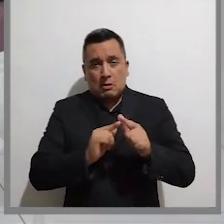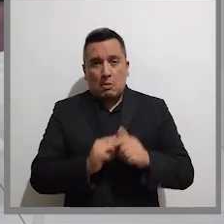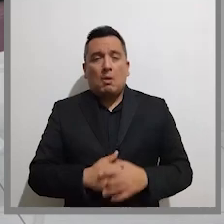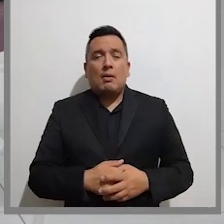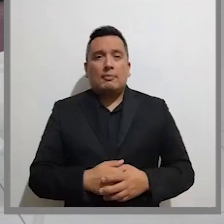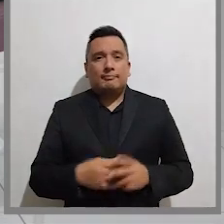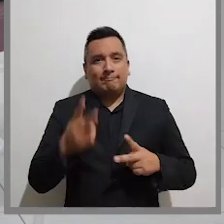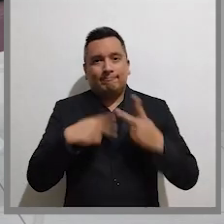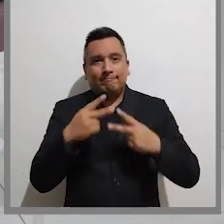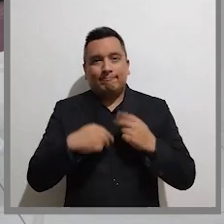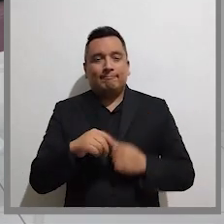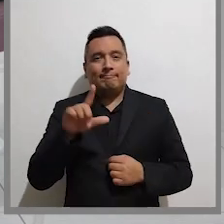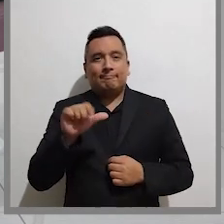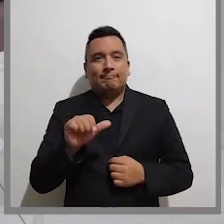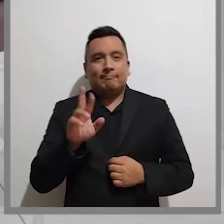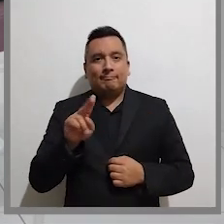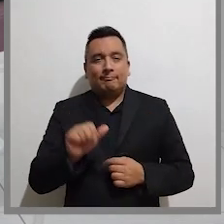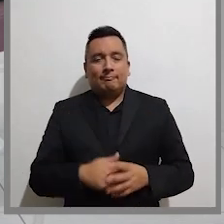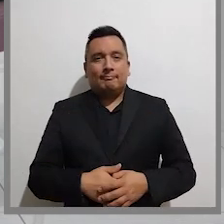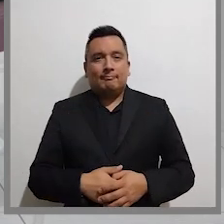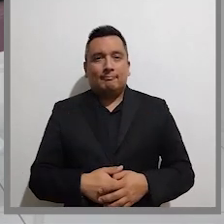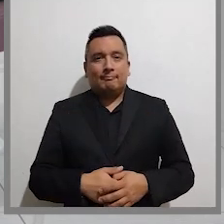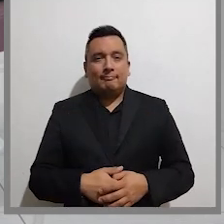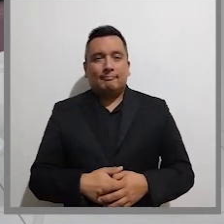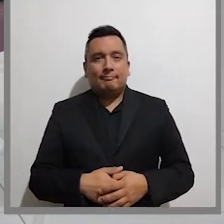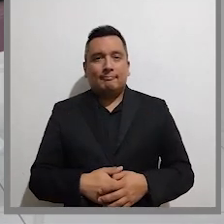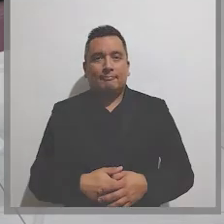que no le cambie. Regresamos ahorita, está usted en La Urna.